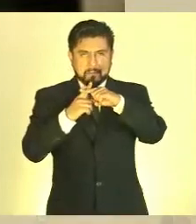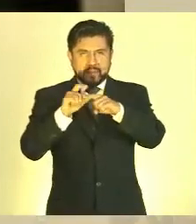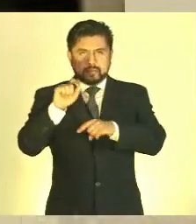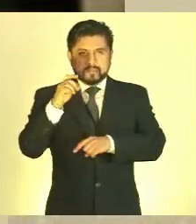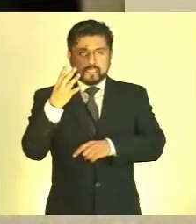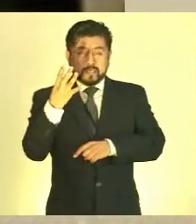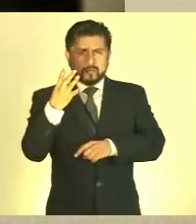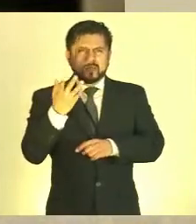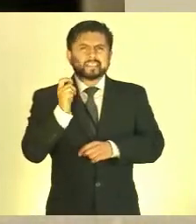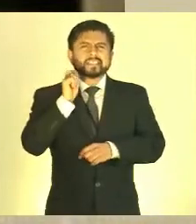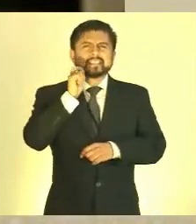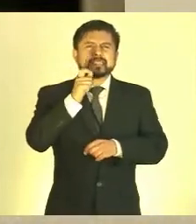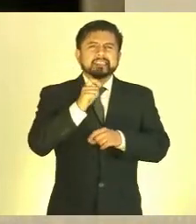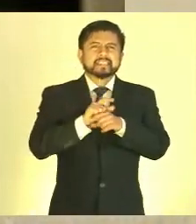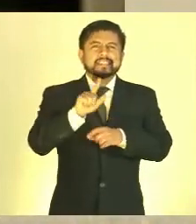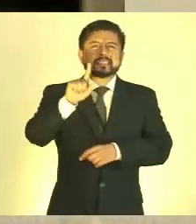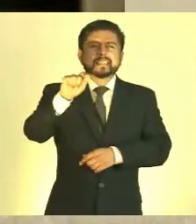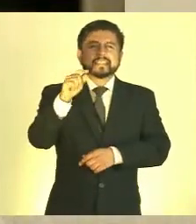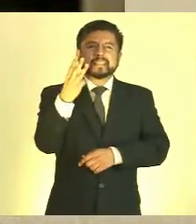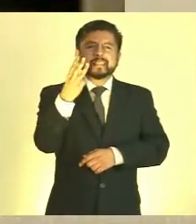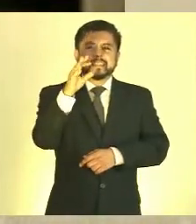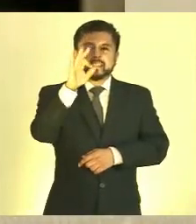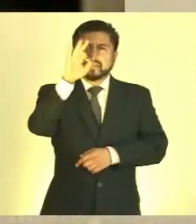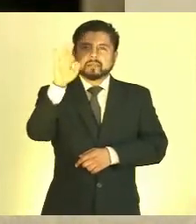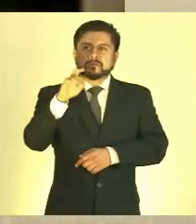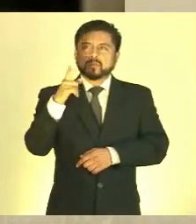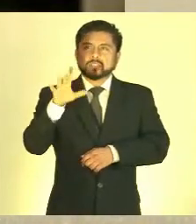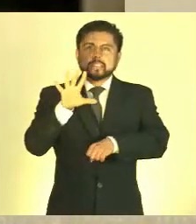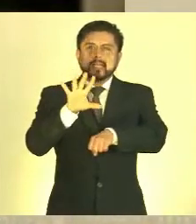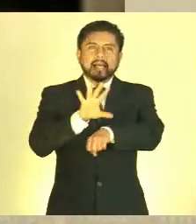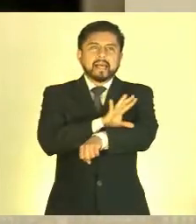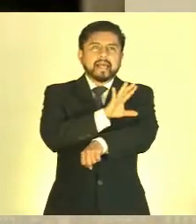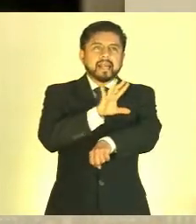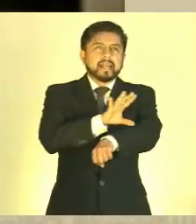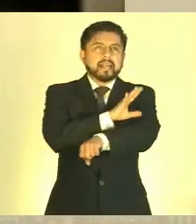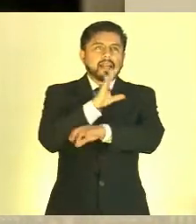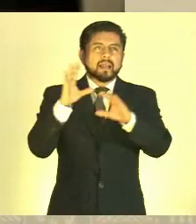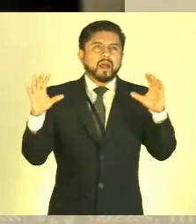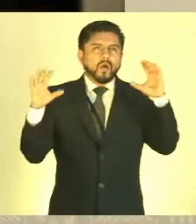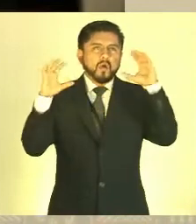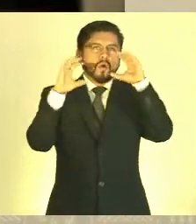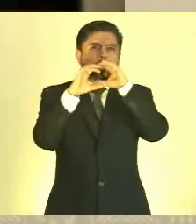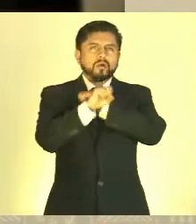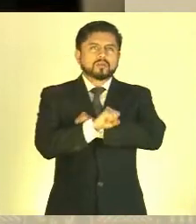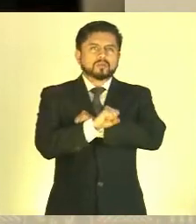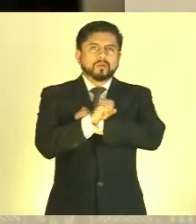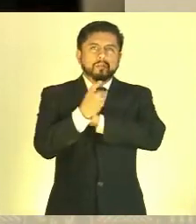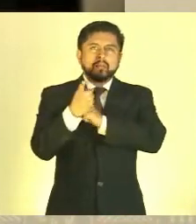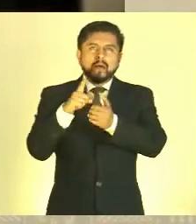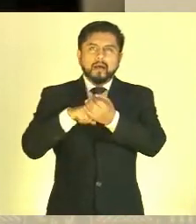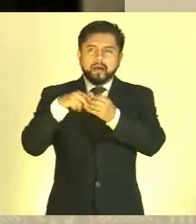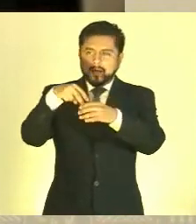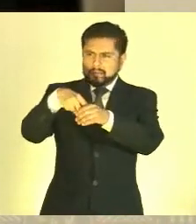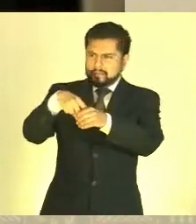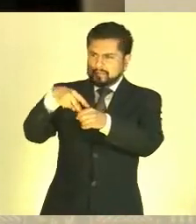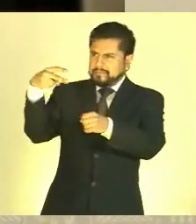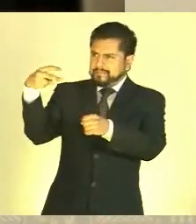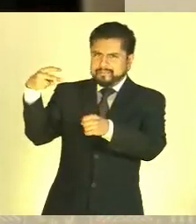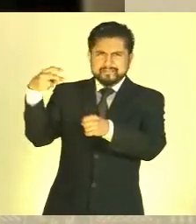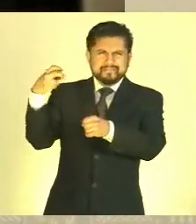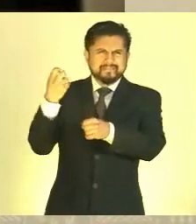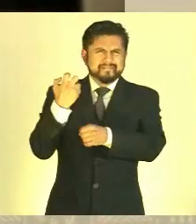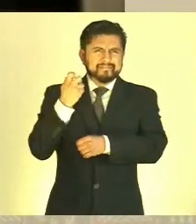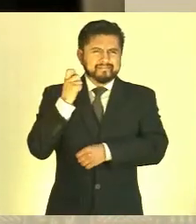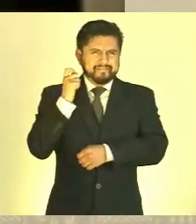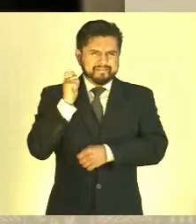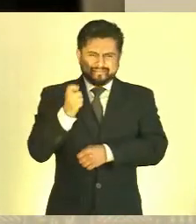un 73% de energía, energía oscura o energía del vacío. Tampoco tenemos idea